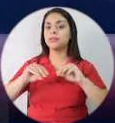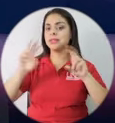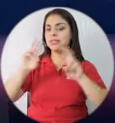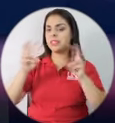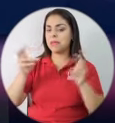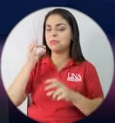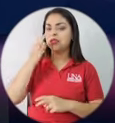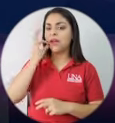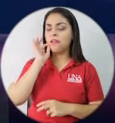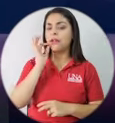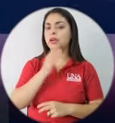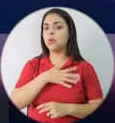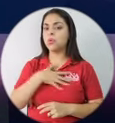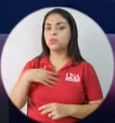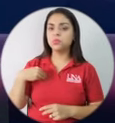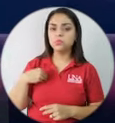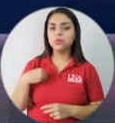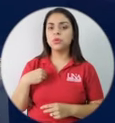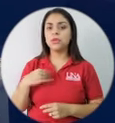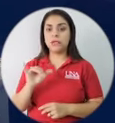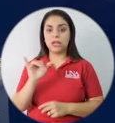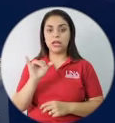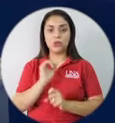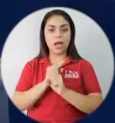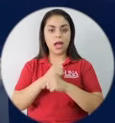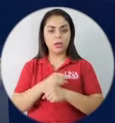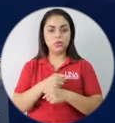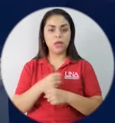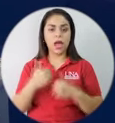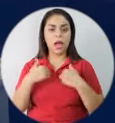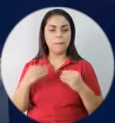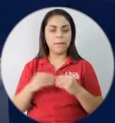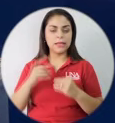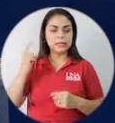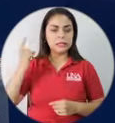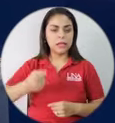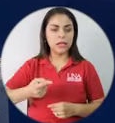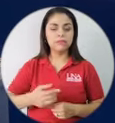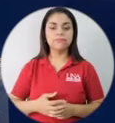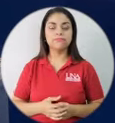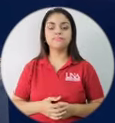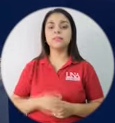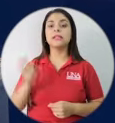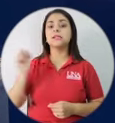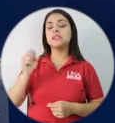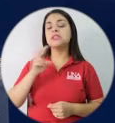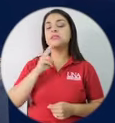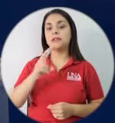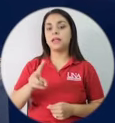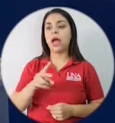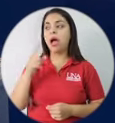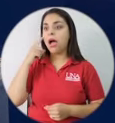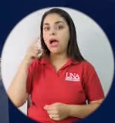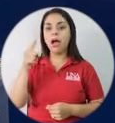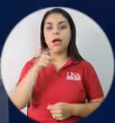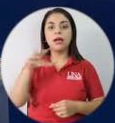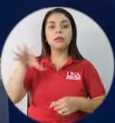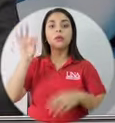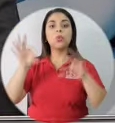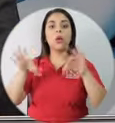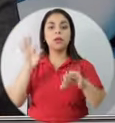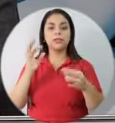sobre temas de café, sobre gustos y eso ha hecho que se vuelva más exigente? Sí, efectivamente, lo que uno encuentra es